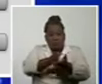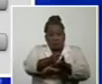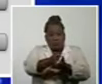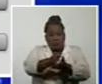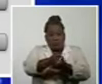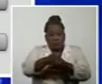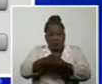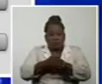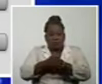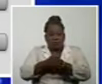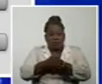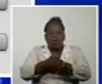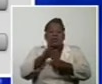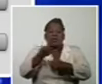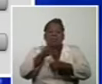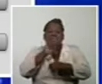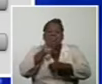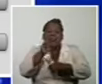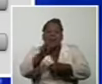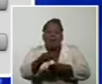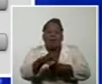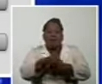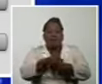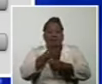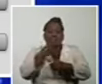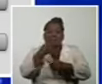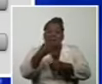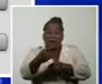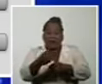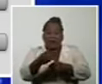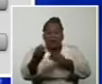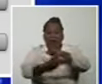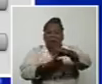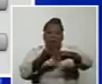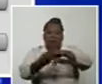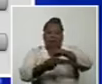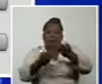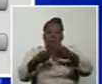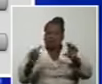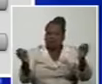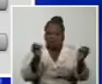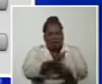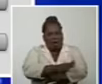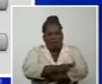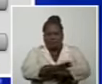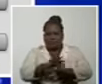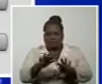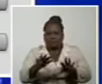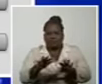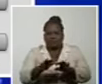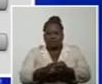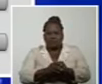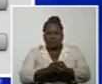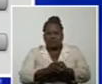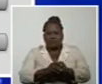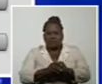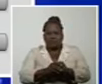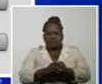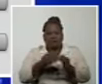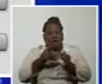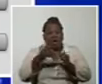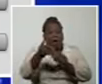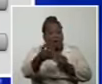las gotas de saliva, las microgotas en la superficie, cambia, pero lo que sí está claro es que hay, hasta lo que se